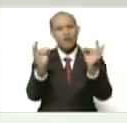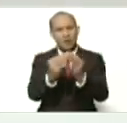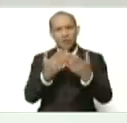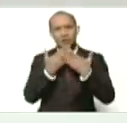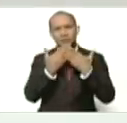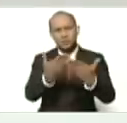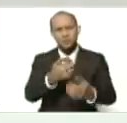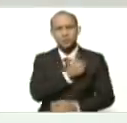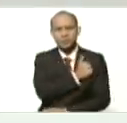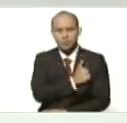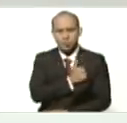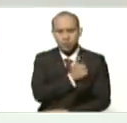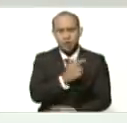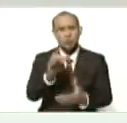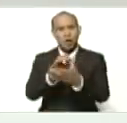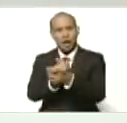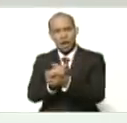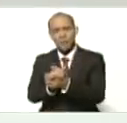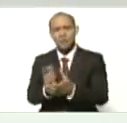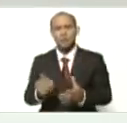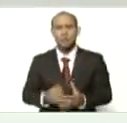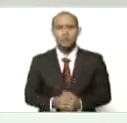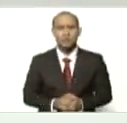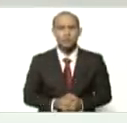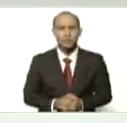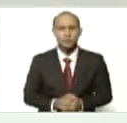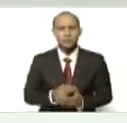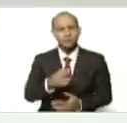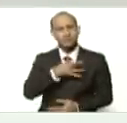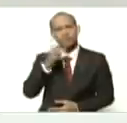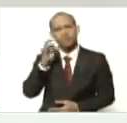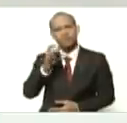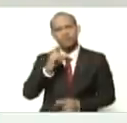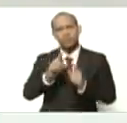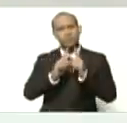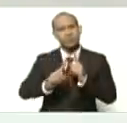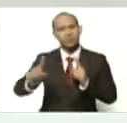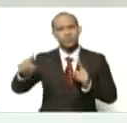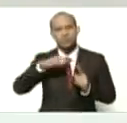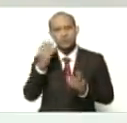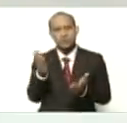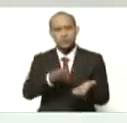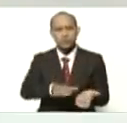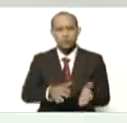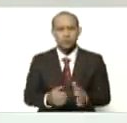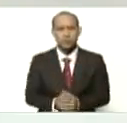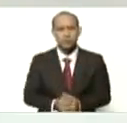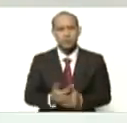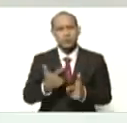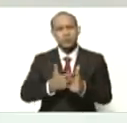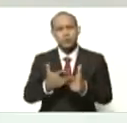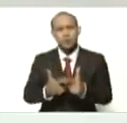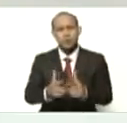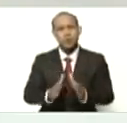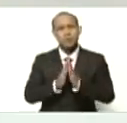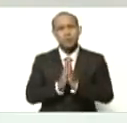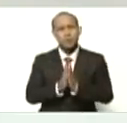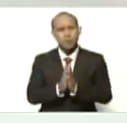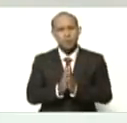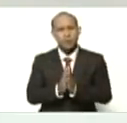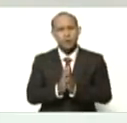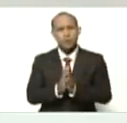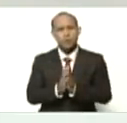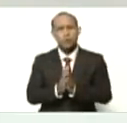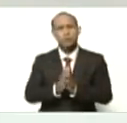familiares a sus amigos ya sus deudos por este doloroso momento que están atravesando así que con este presidente